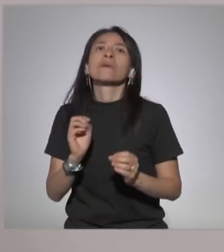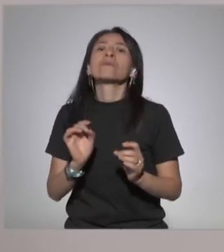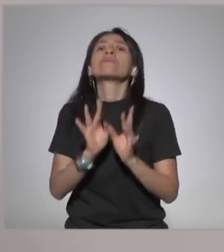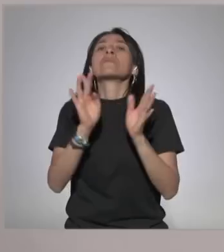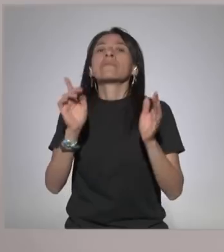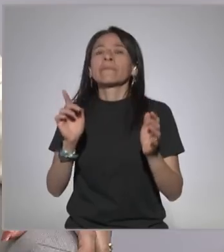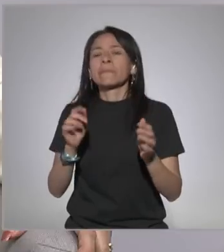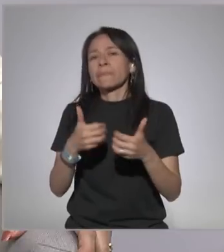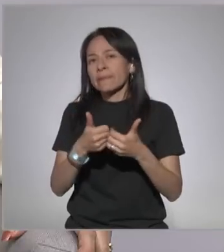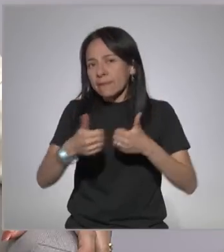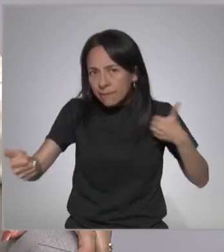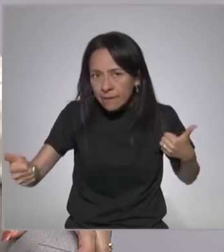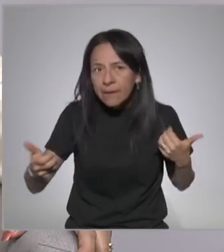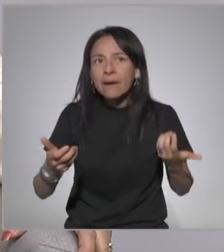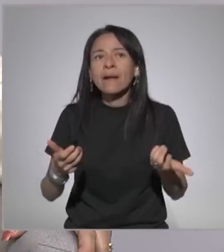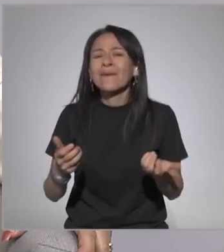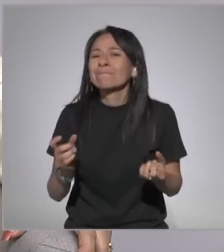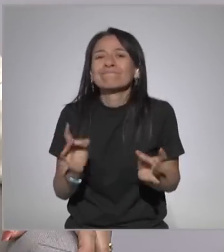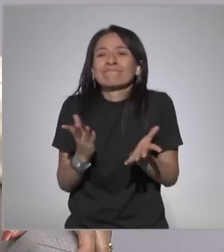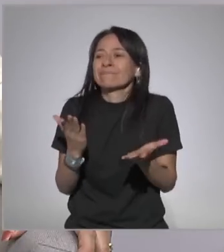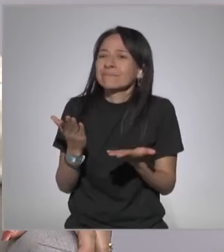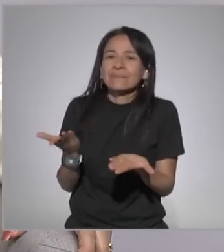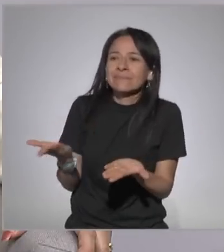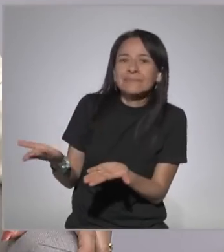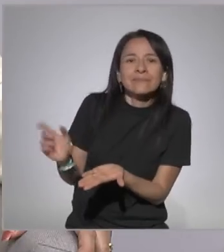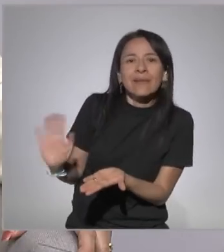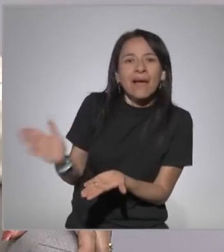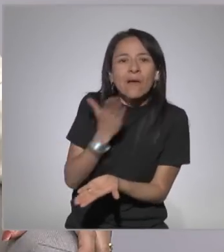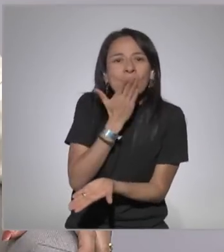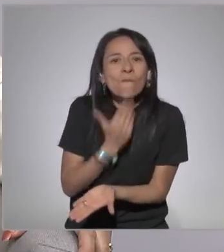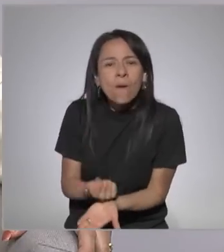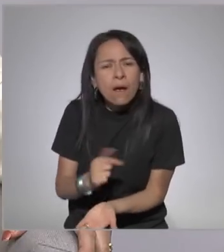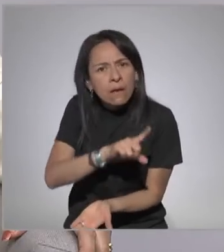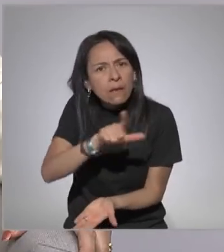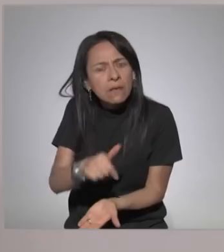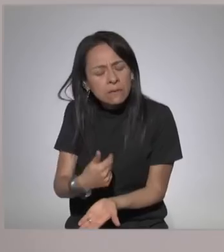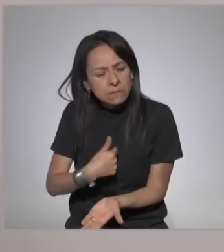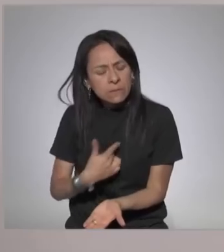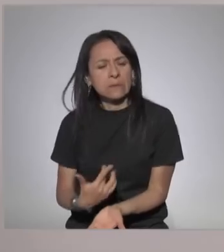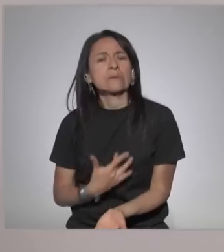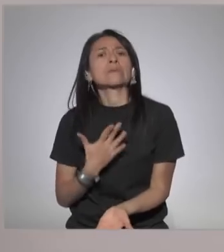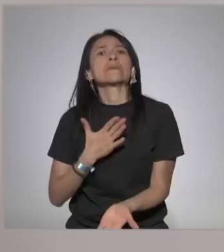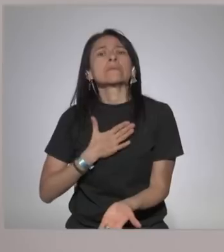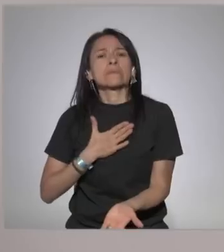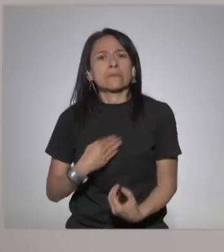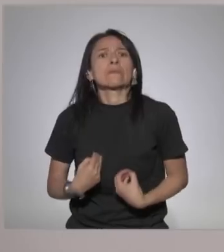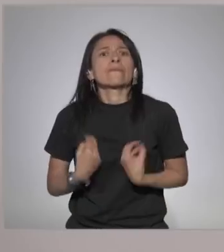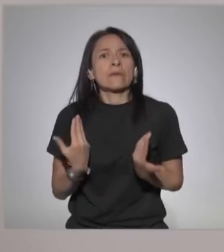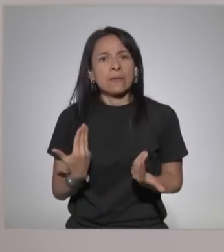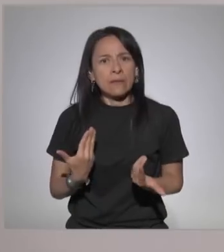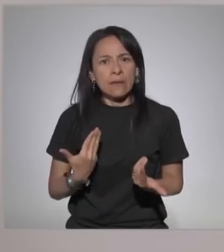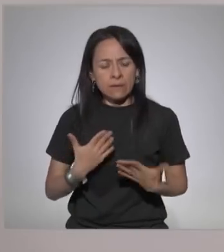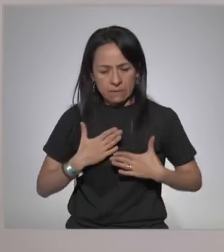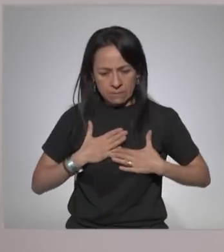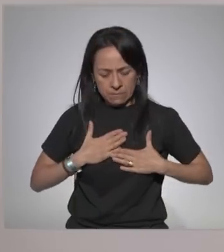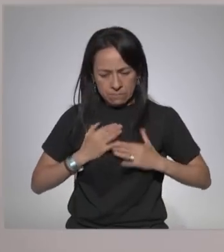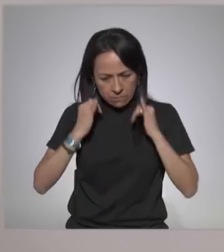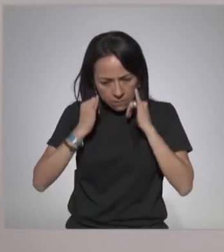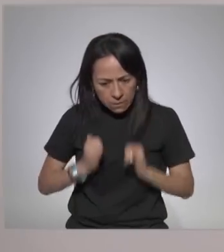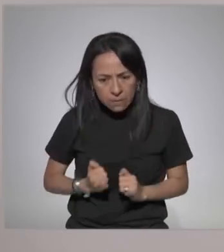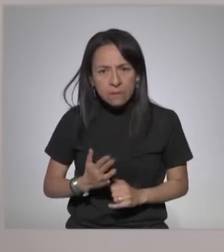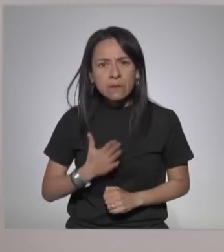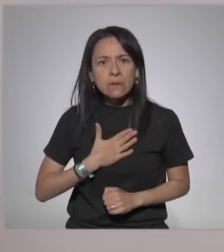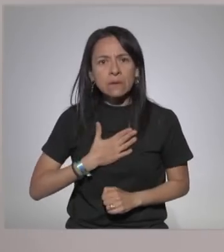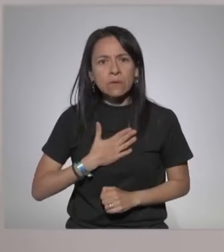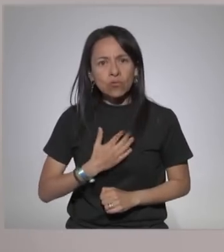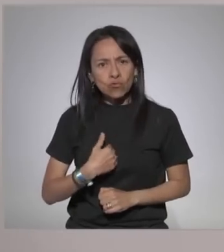con la persona? ¿Cómo reacomodas tu vida, no? O sea, ¿cómo reconectas con tu individualidad? Porque pues estamos